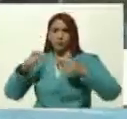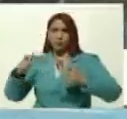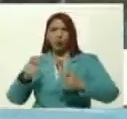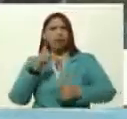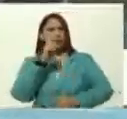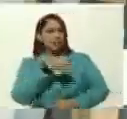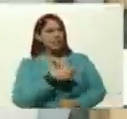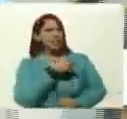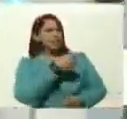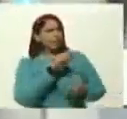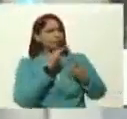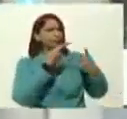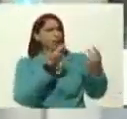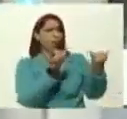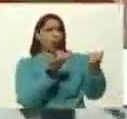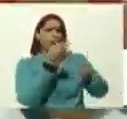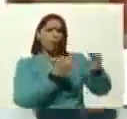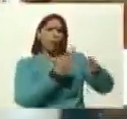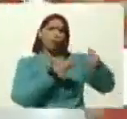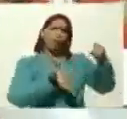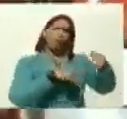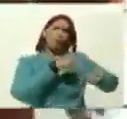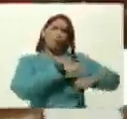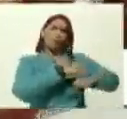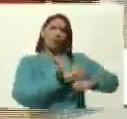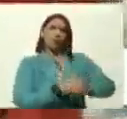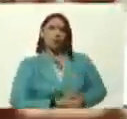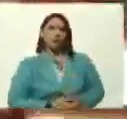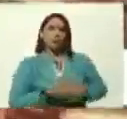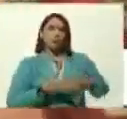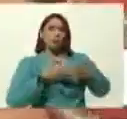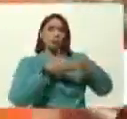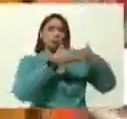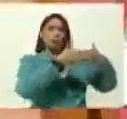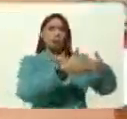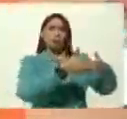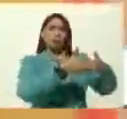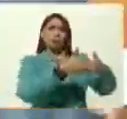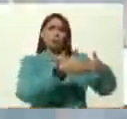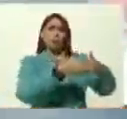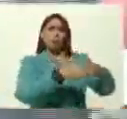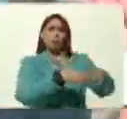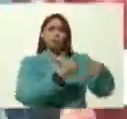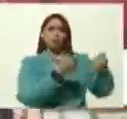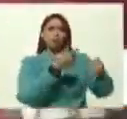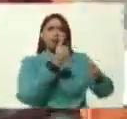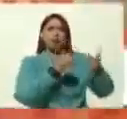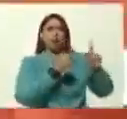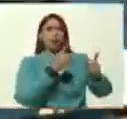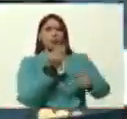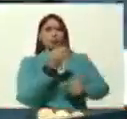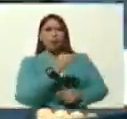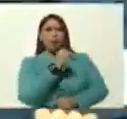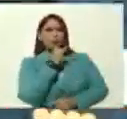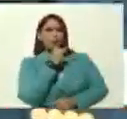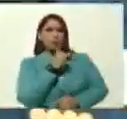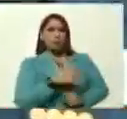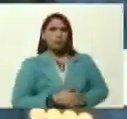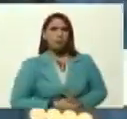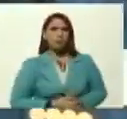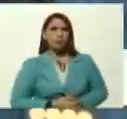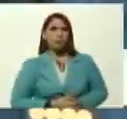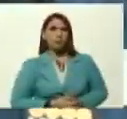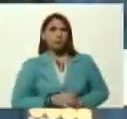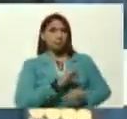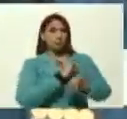Vicepresidente, se ha dado a conocer justamente y en las últimas horas una embarcación que ha zozobrado, que aparentemente, según algunas informaciones, ya